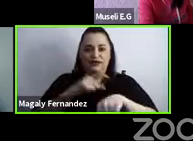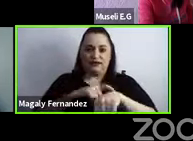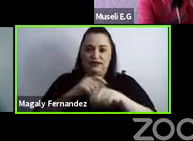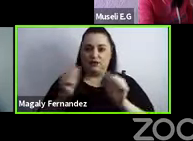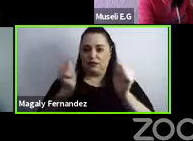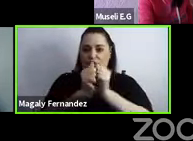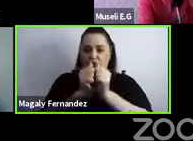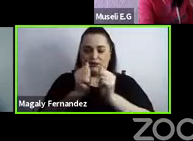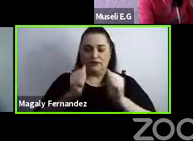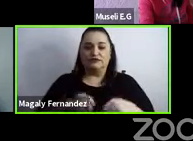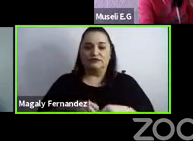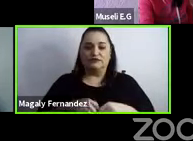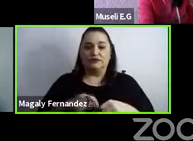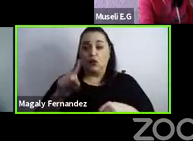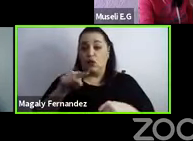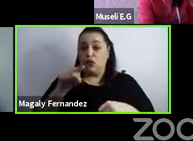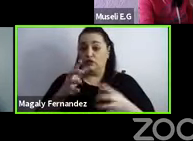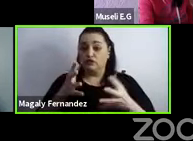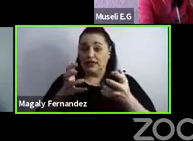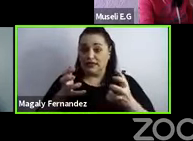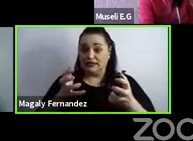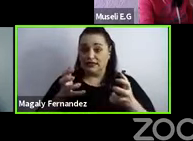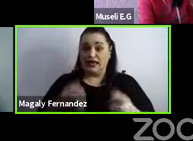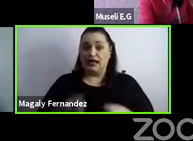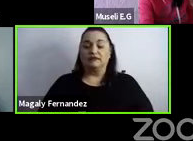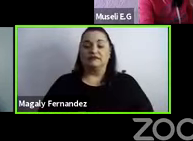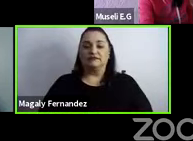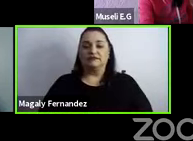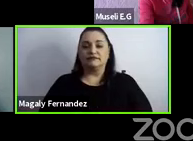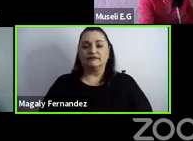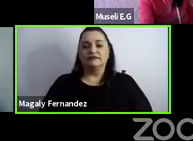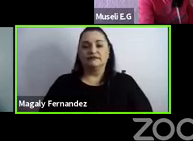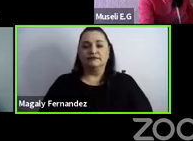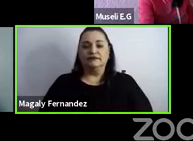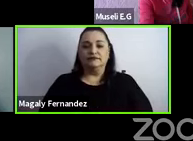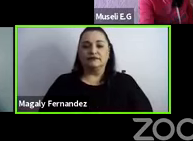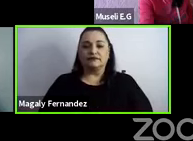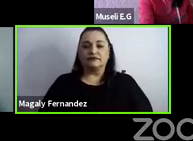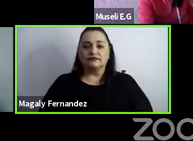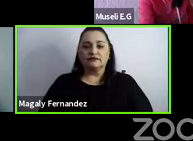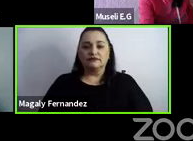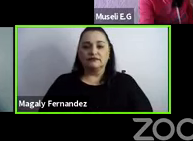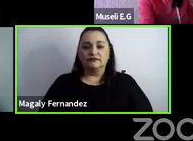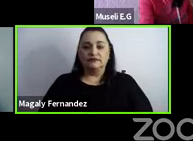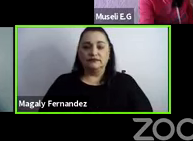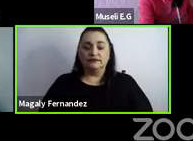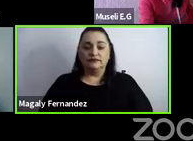juntos. Cuando quieras, Luis Fernando, estoy a tus órdenes. Sí, listo.